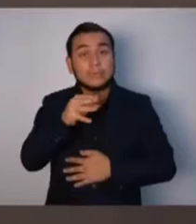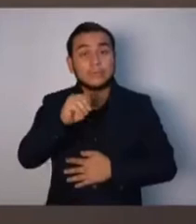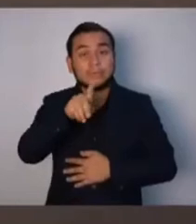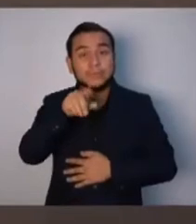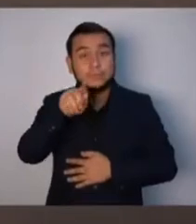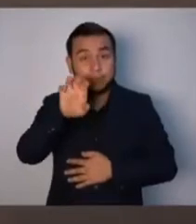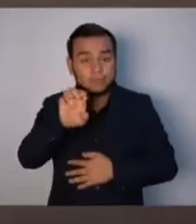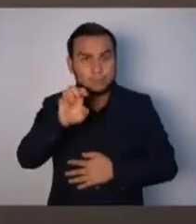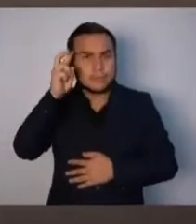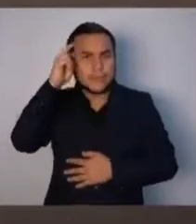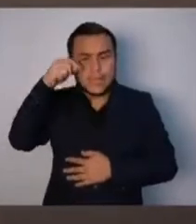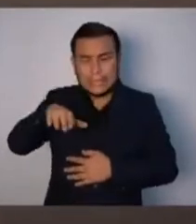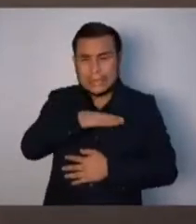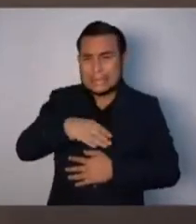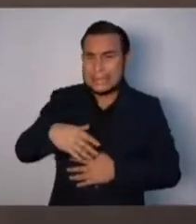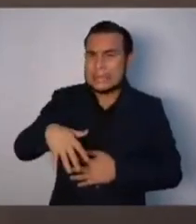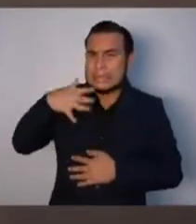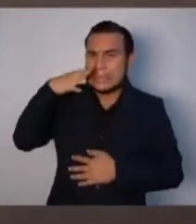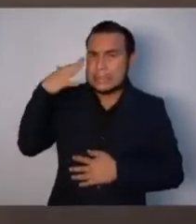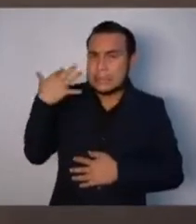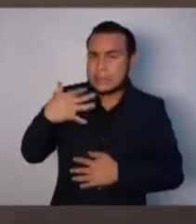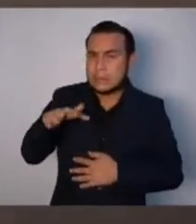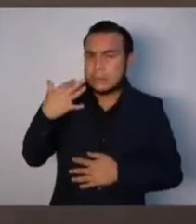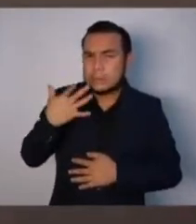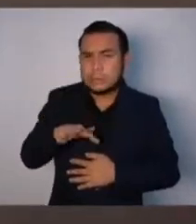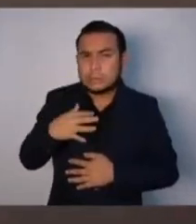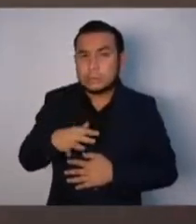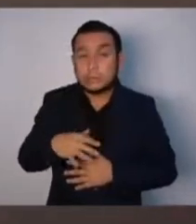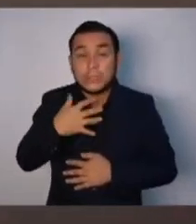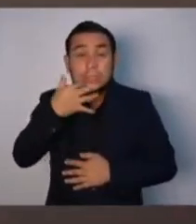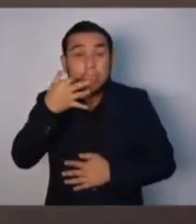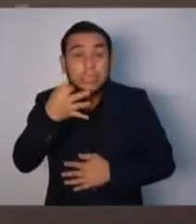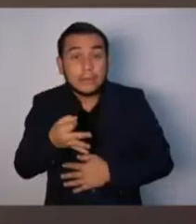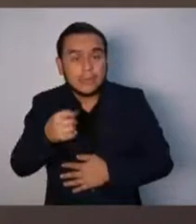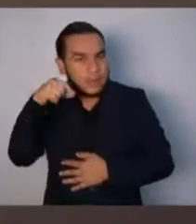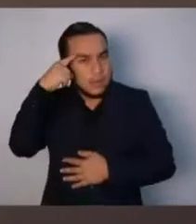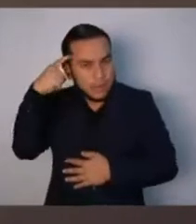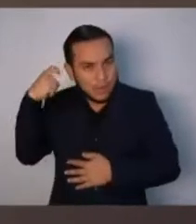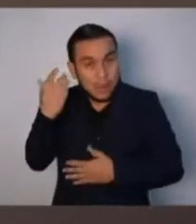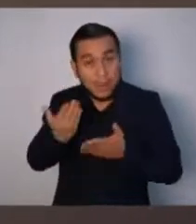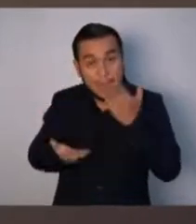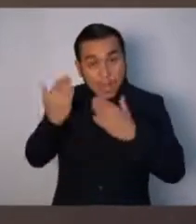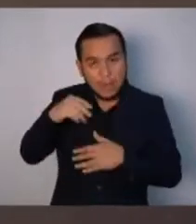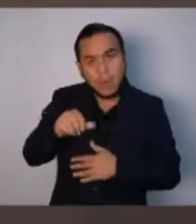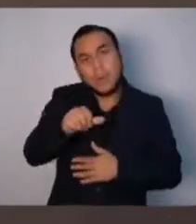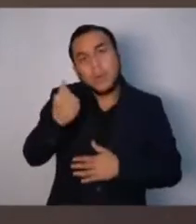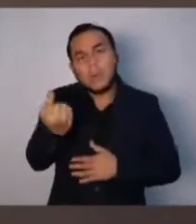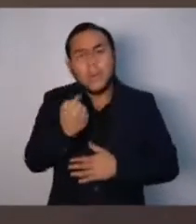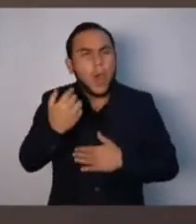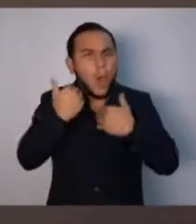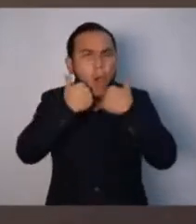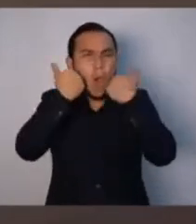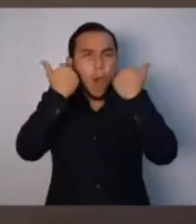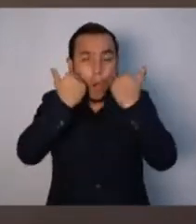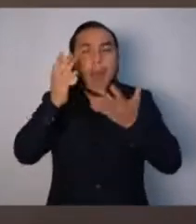y lo que pasó aquí fue terrible terrible algunos lo recordarán otros más jóvenes se lo